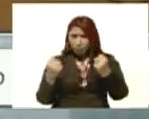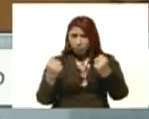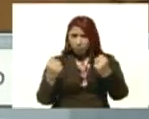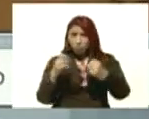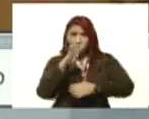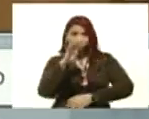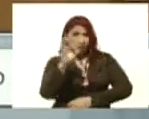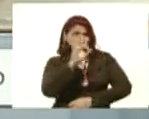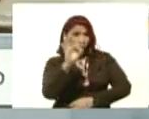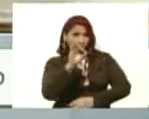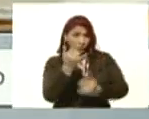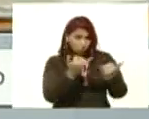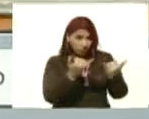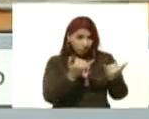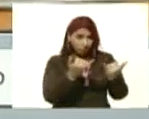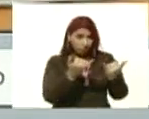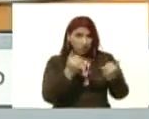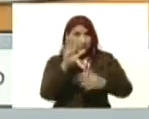40% ahorita,